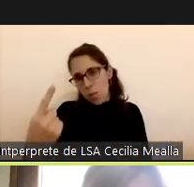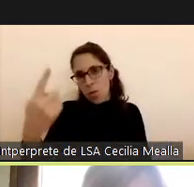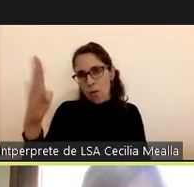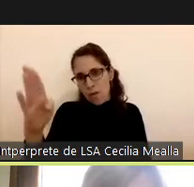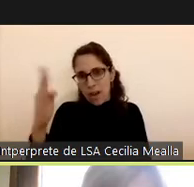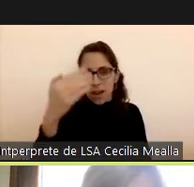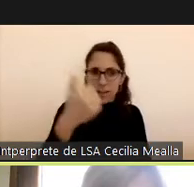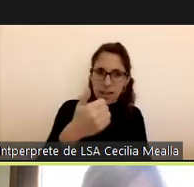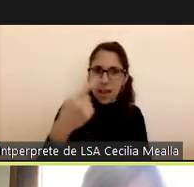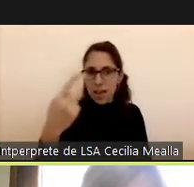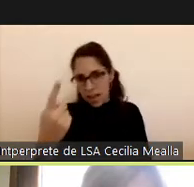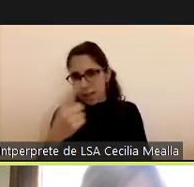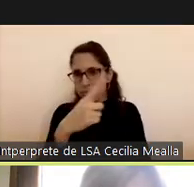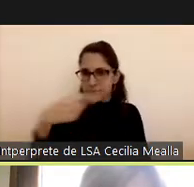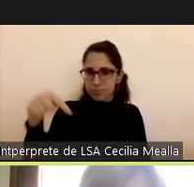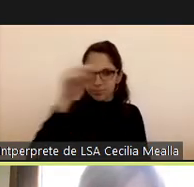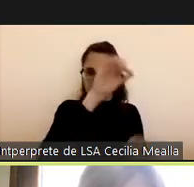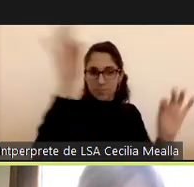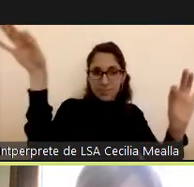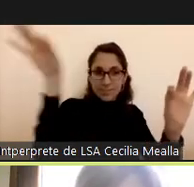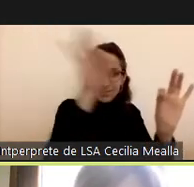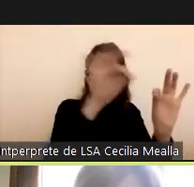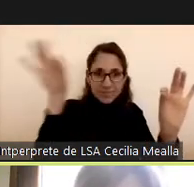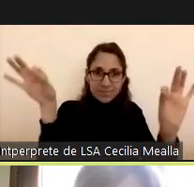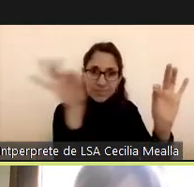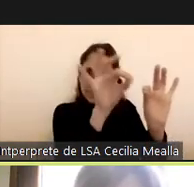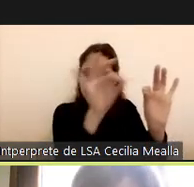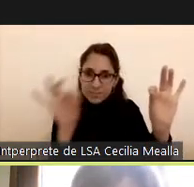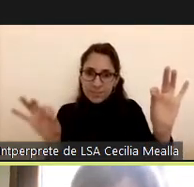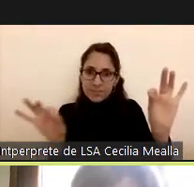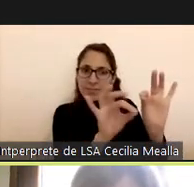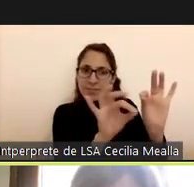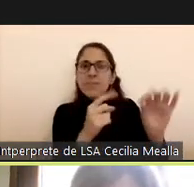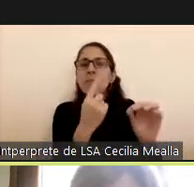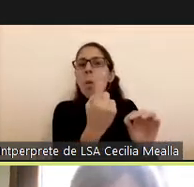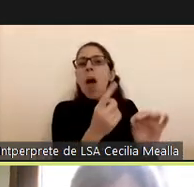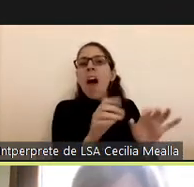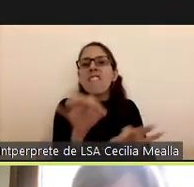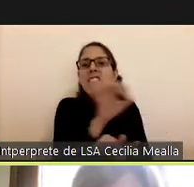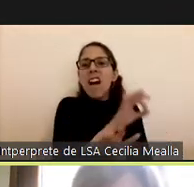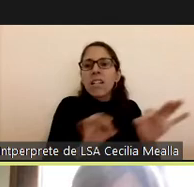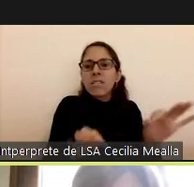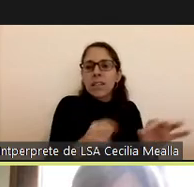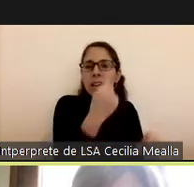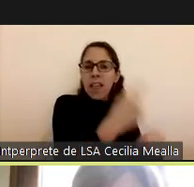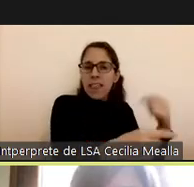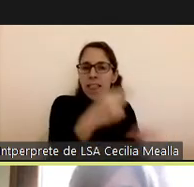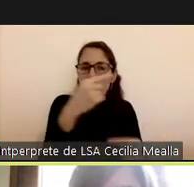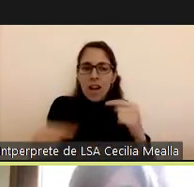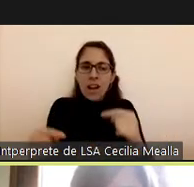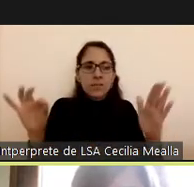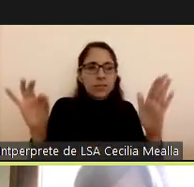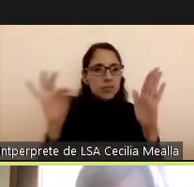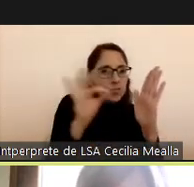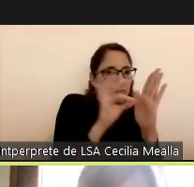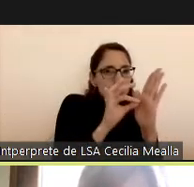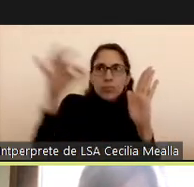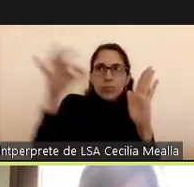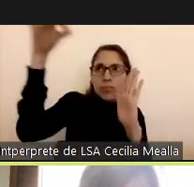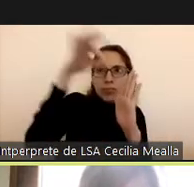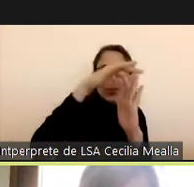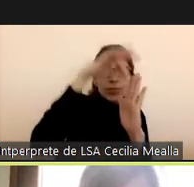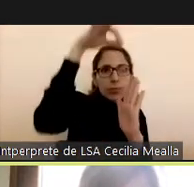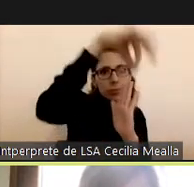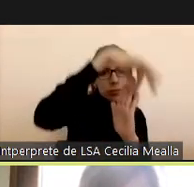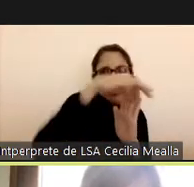está marcando un tipo de bacteria, ¿no es cierto? En su morfología, en su citología.